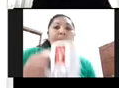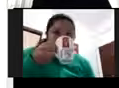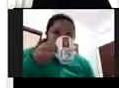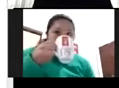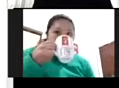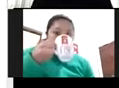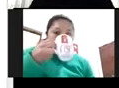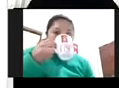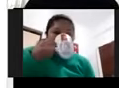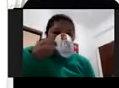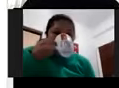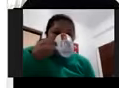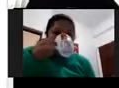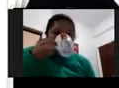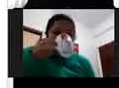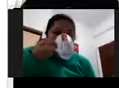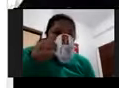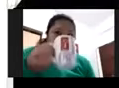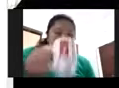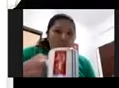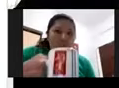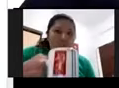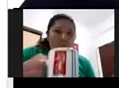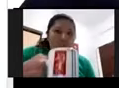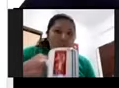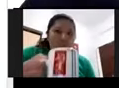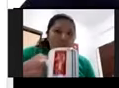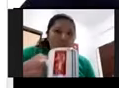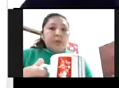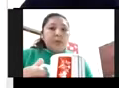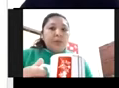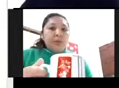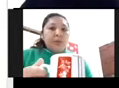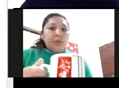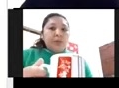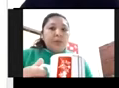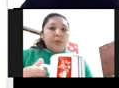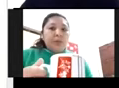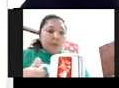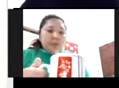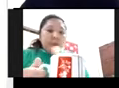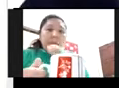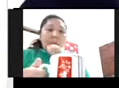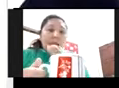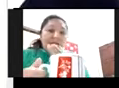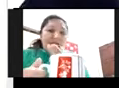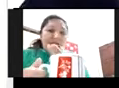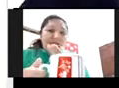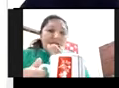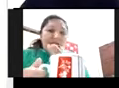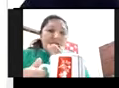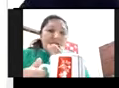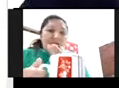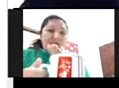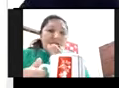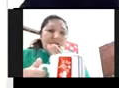y probablemente el principio que más le falta a nuestra sociedad, lamentablemente. No